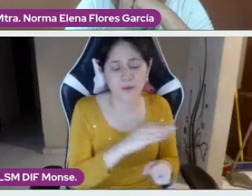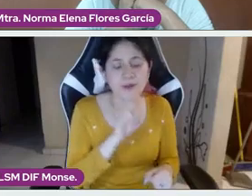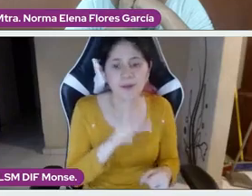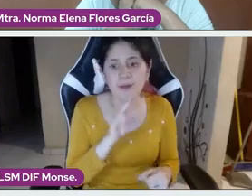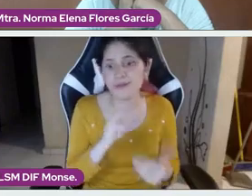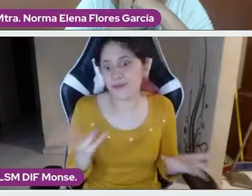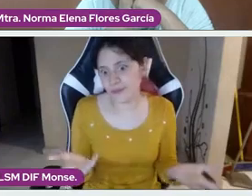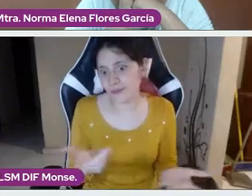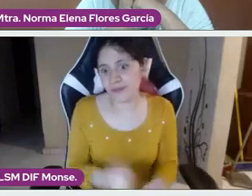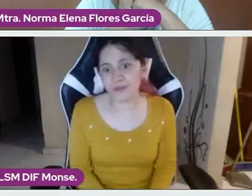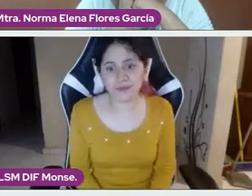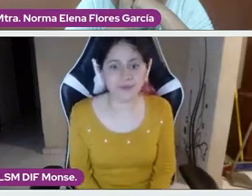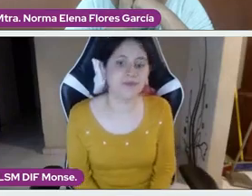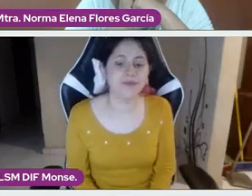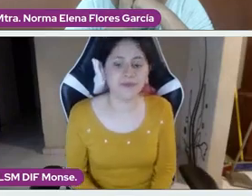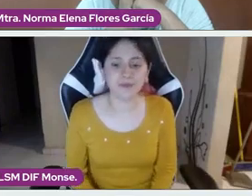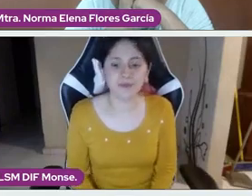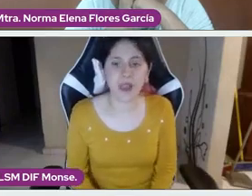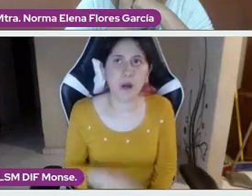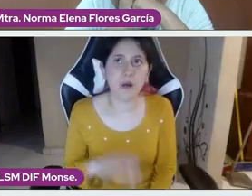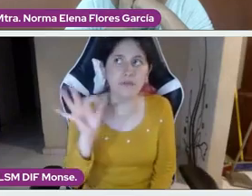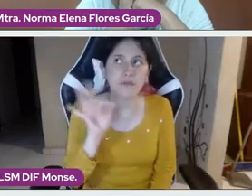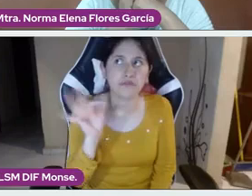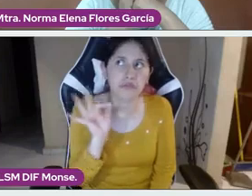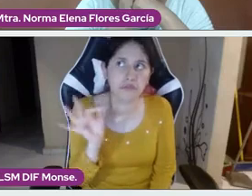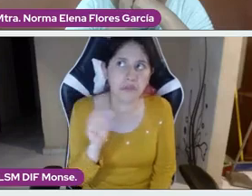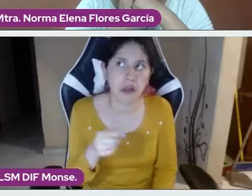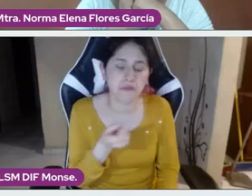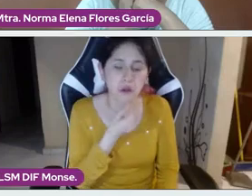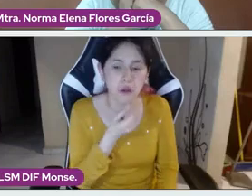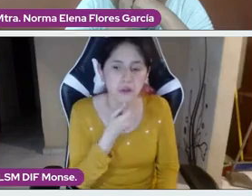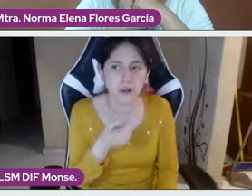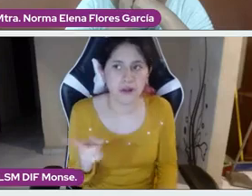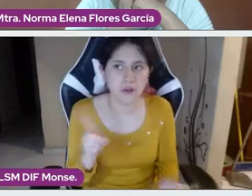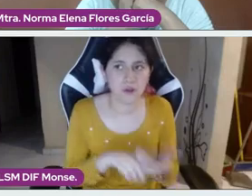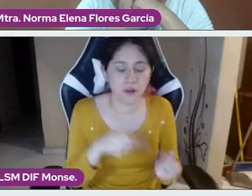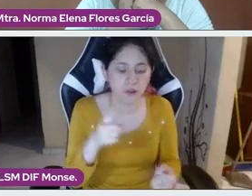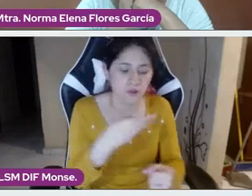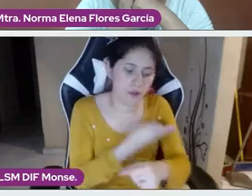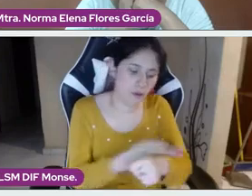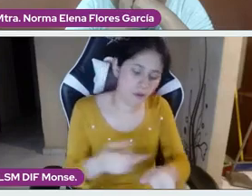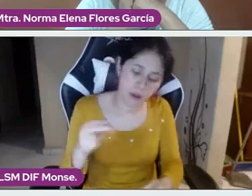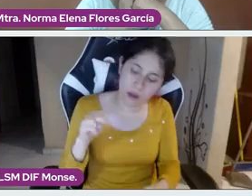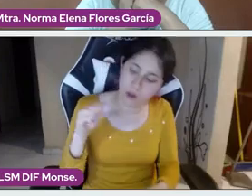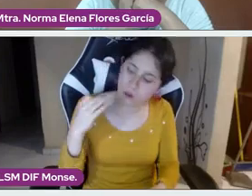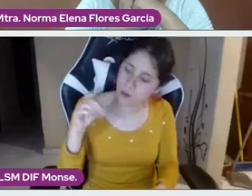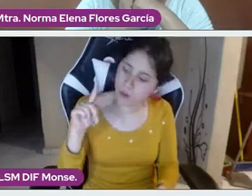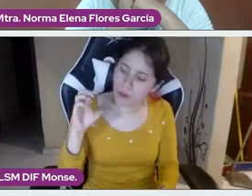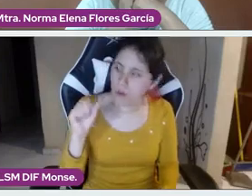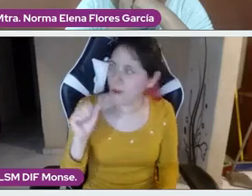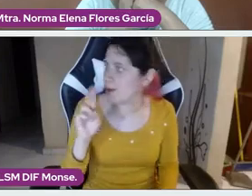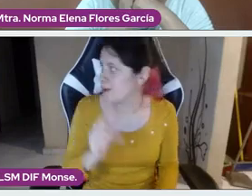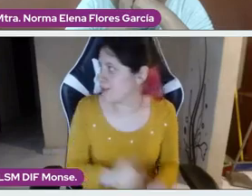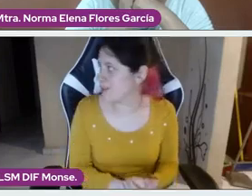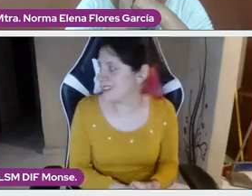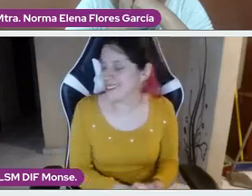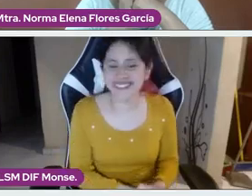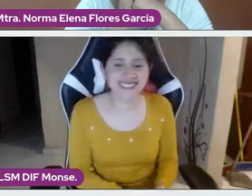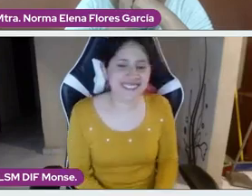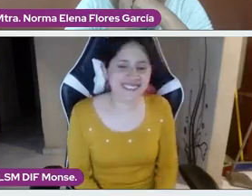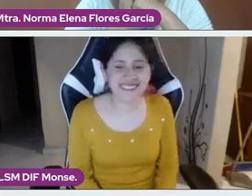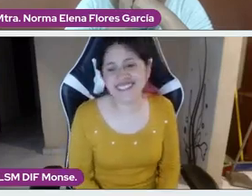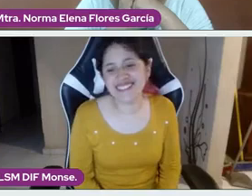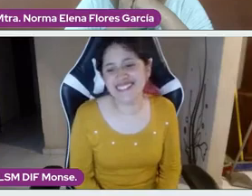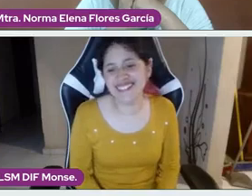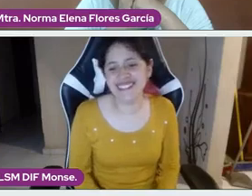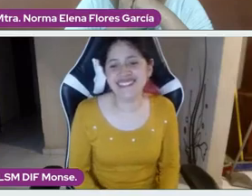en una familia nuclear, como hemos hablado, pues tendrán que desarrollar o desarrollarán otras